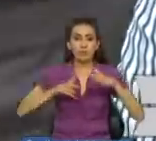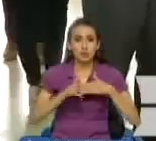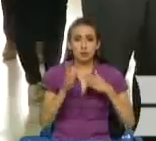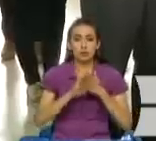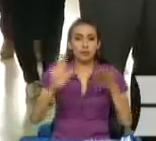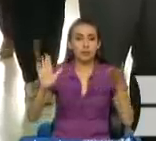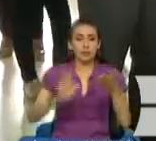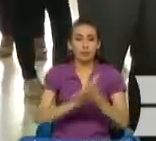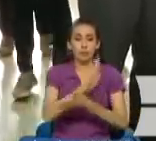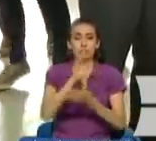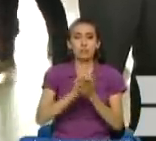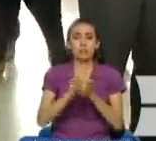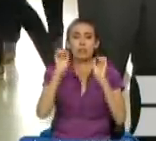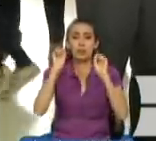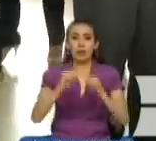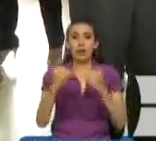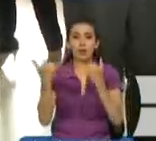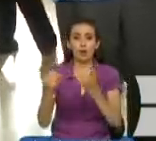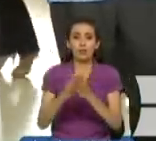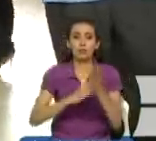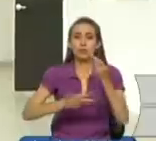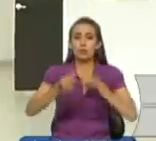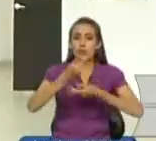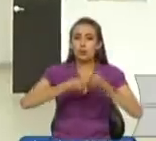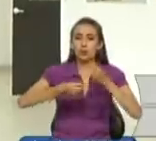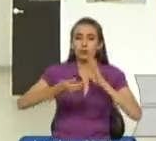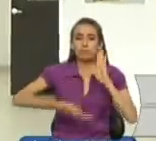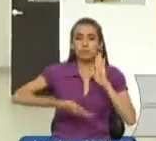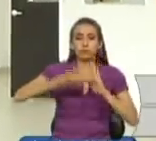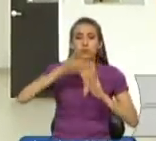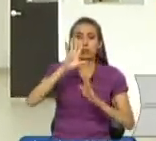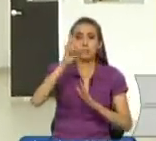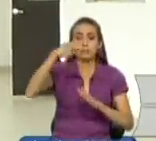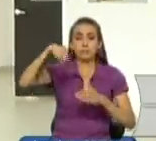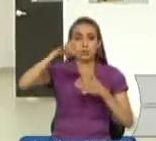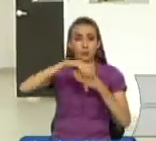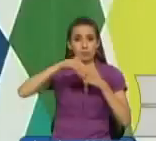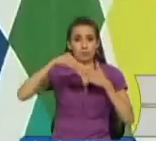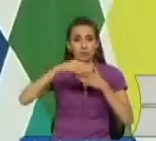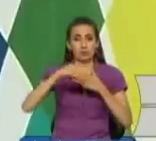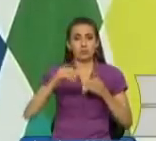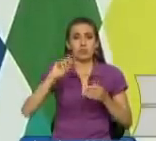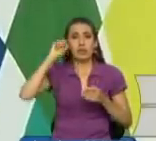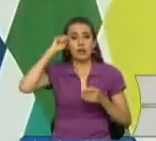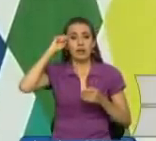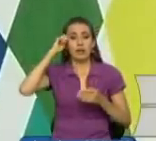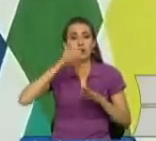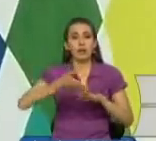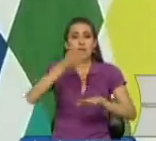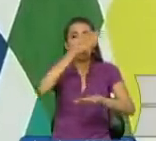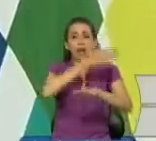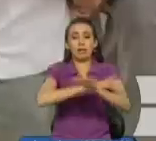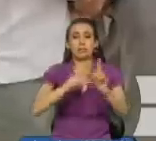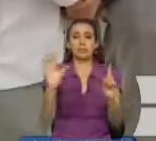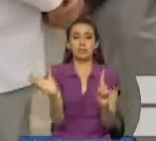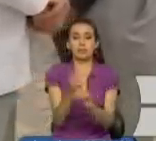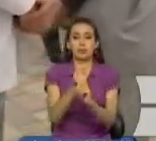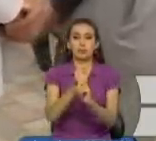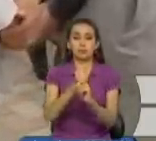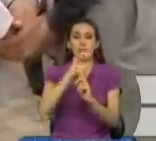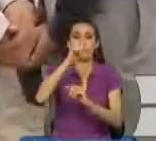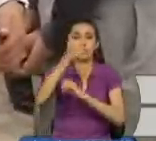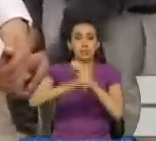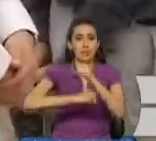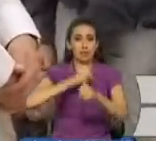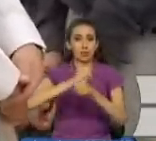educativa del milenio en la que se invirtió una cifra que supera los 5 millones de dólares reconociendo los logros en educación Durante los 10